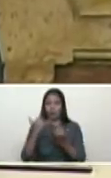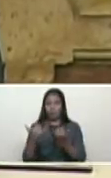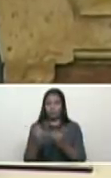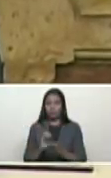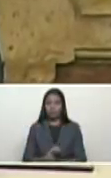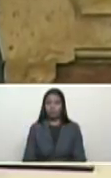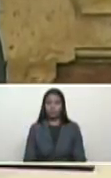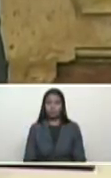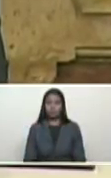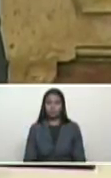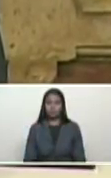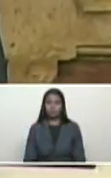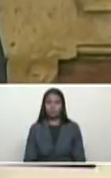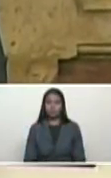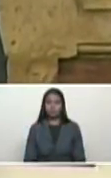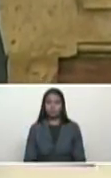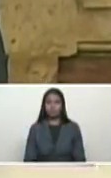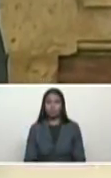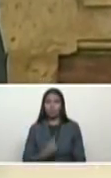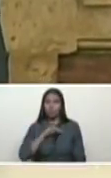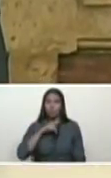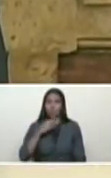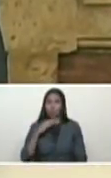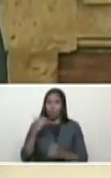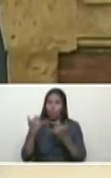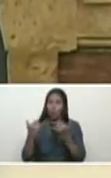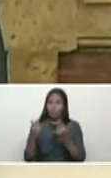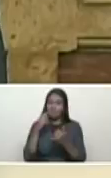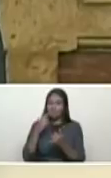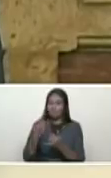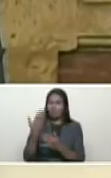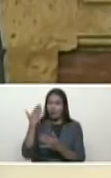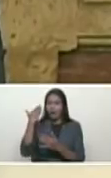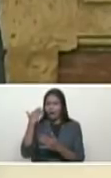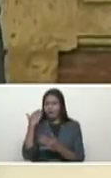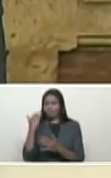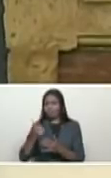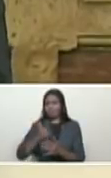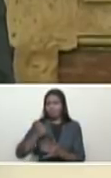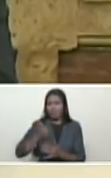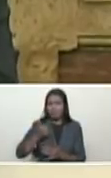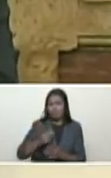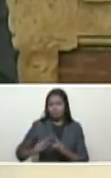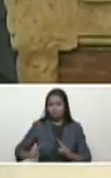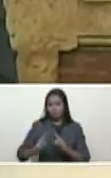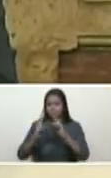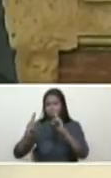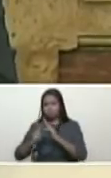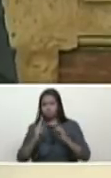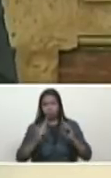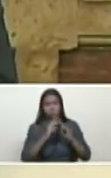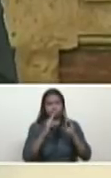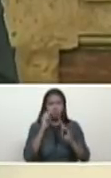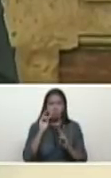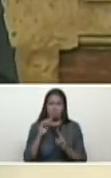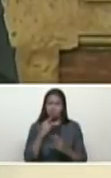en un momento que como lo he dicho en varias oportunidades en varios encuentros productivos